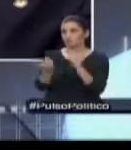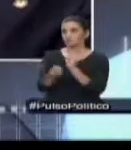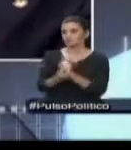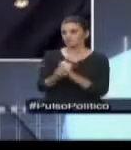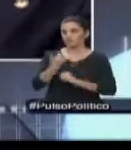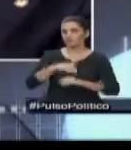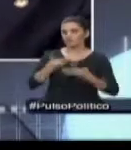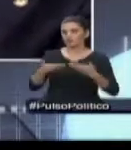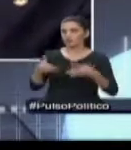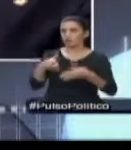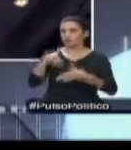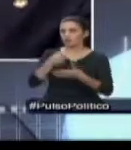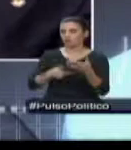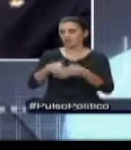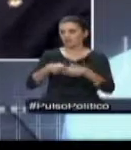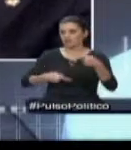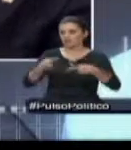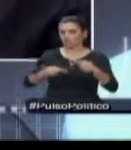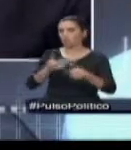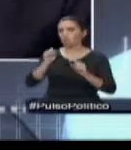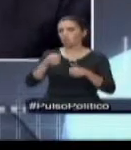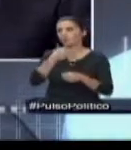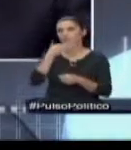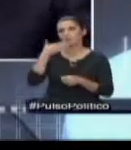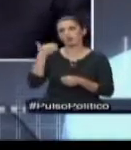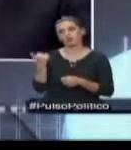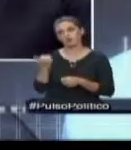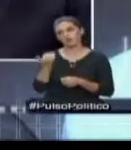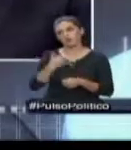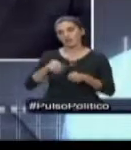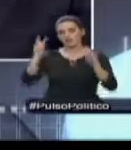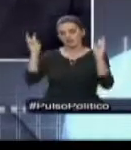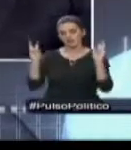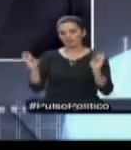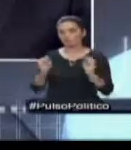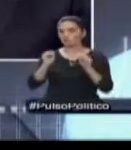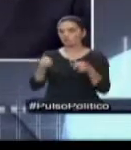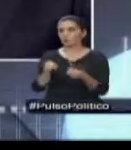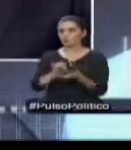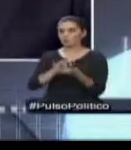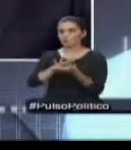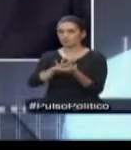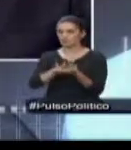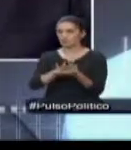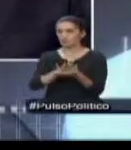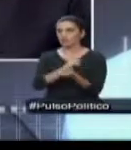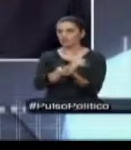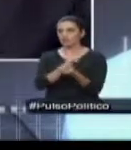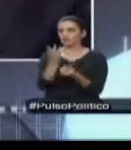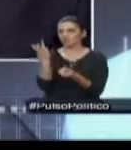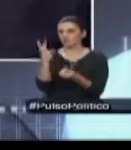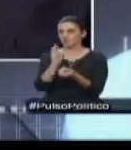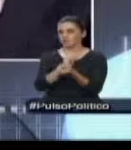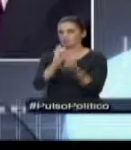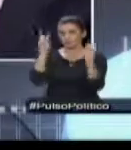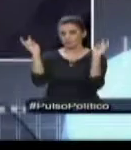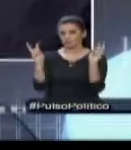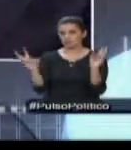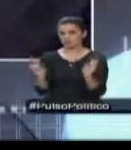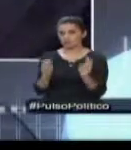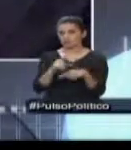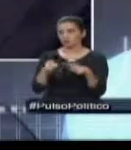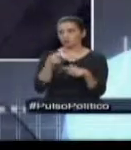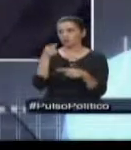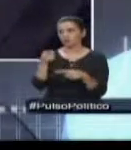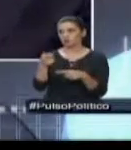cosas que en el debate se pueden mejorar hay temas que podemos eliminar de los 16 obviamente cuando